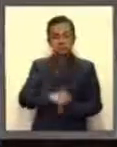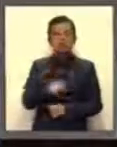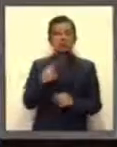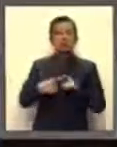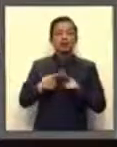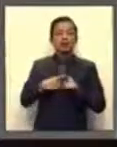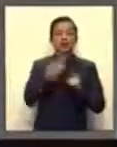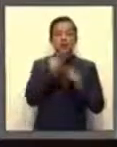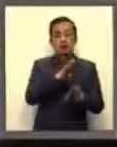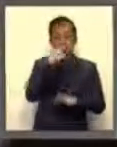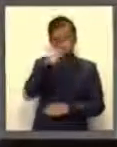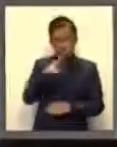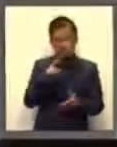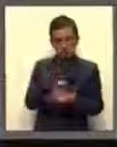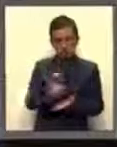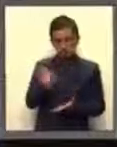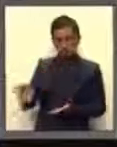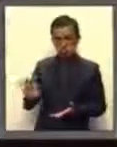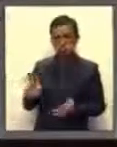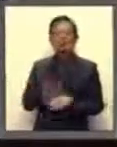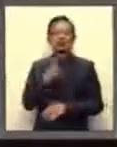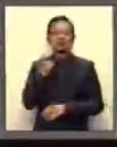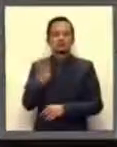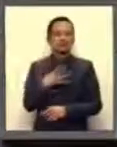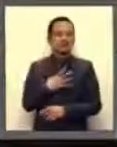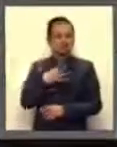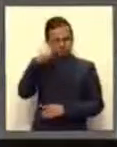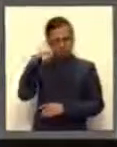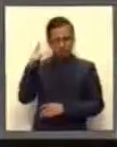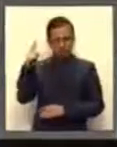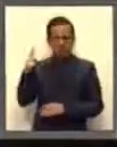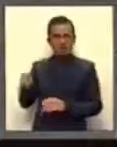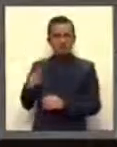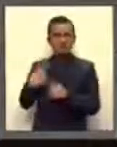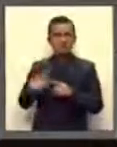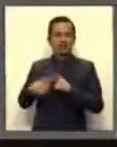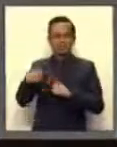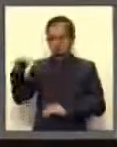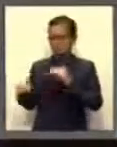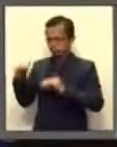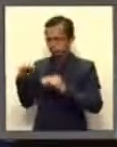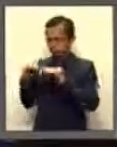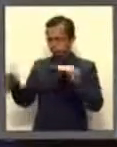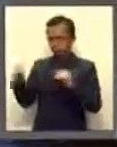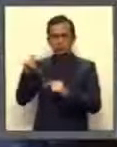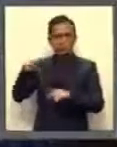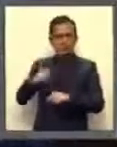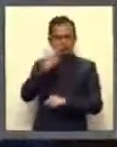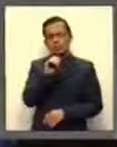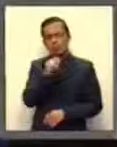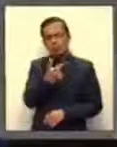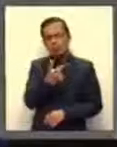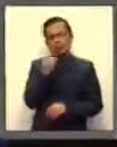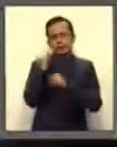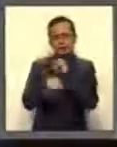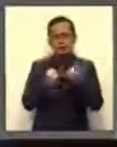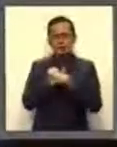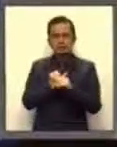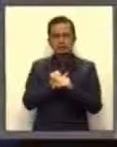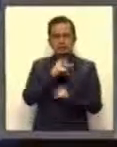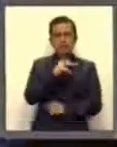estados y municipios y cómo se ejerce es parte de esta nueva cultura educativa tributaria. Es loable la propuesta,